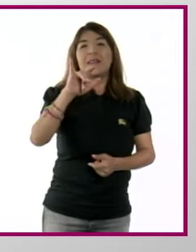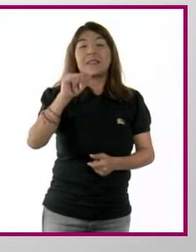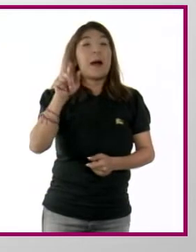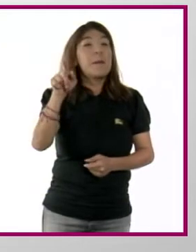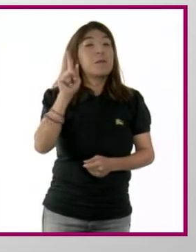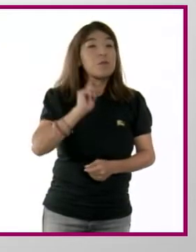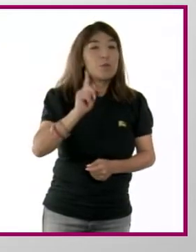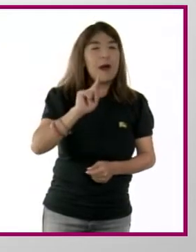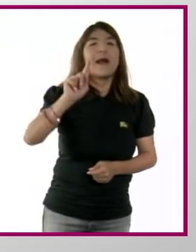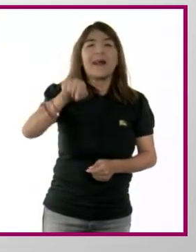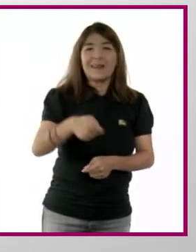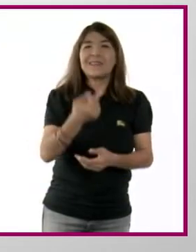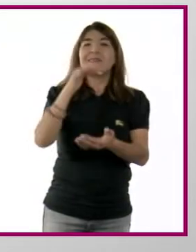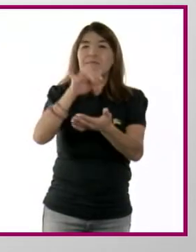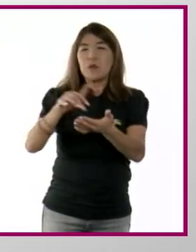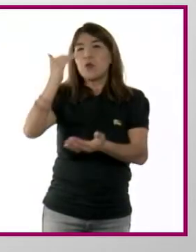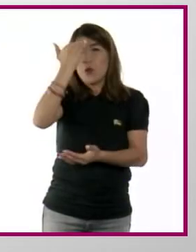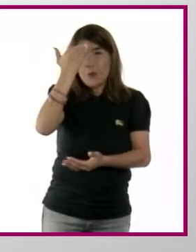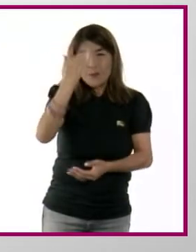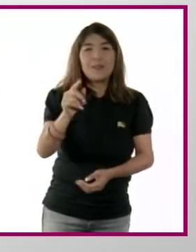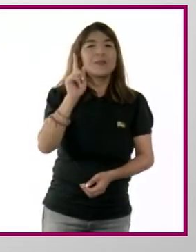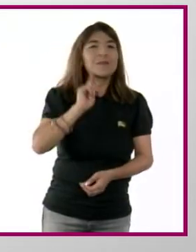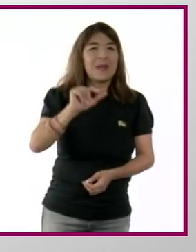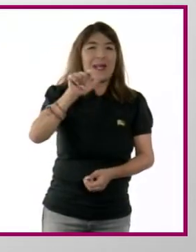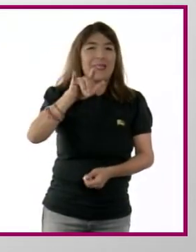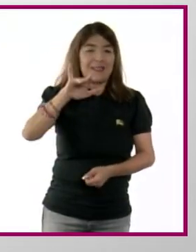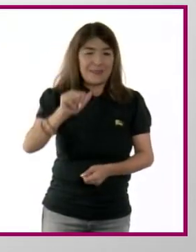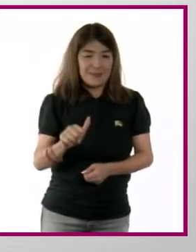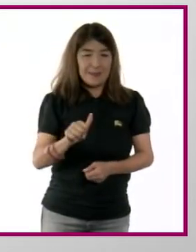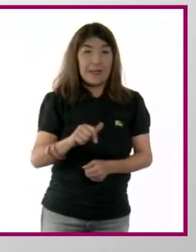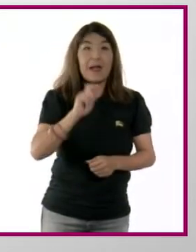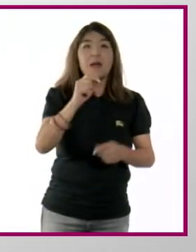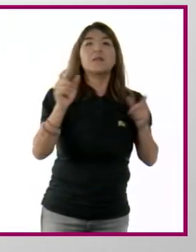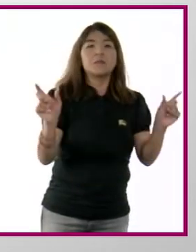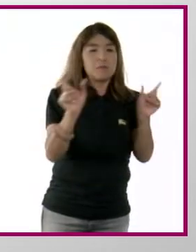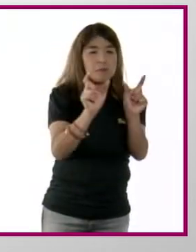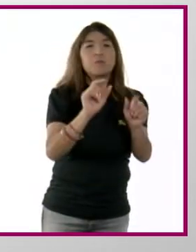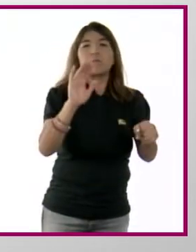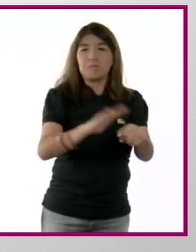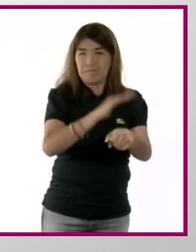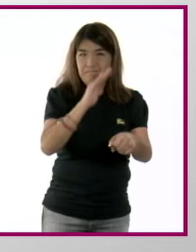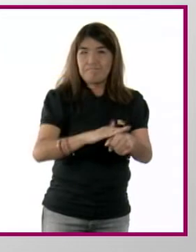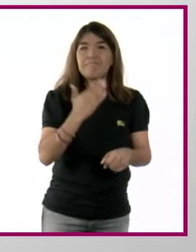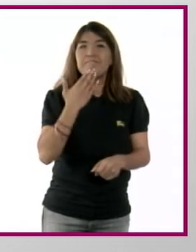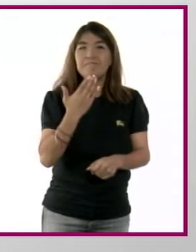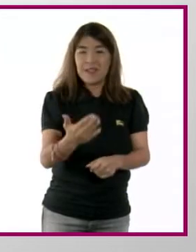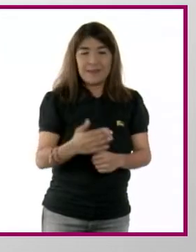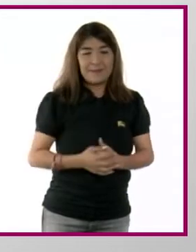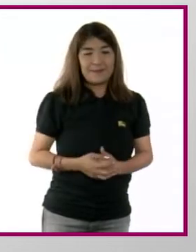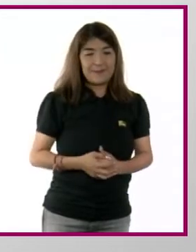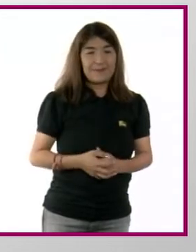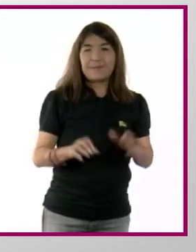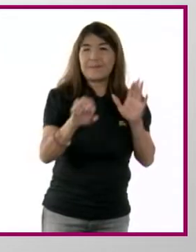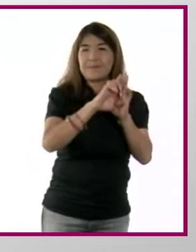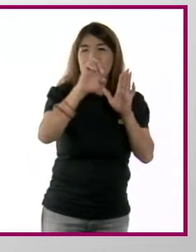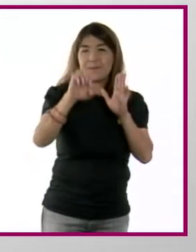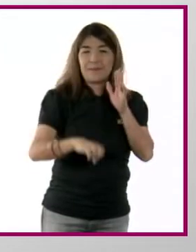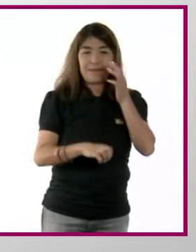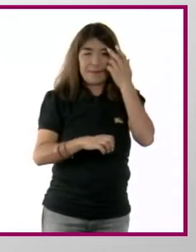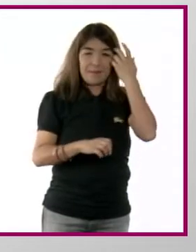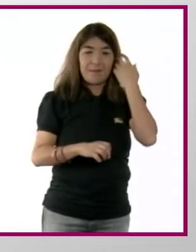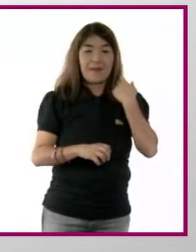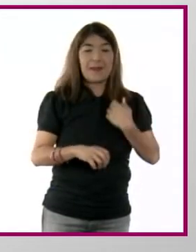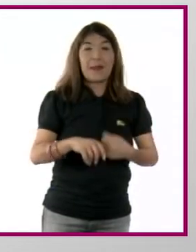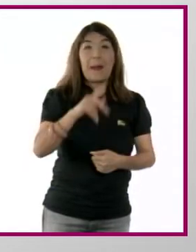La disyunción para decir que al menos una de las dos proposiciones se cumple. Por ejemplo, podríamos decir que la proposición